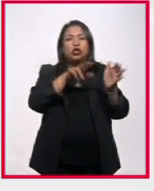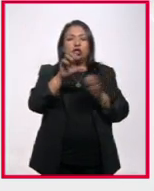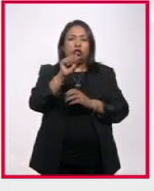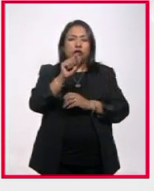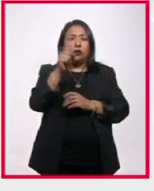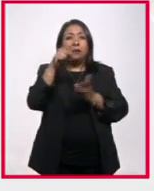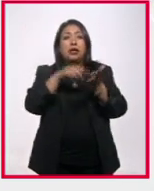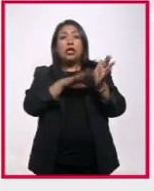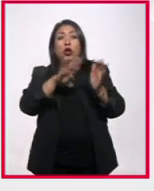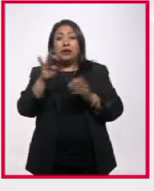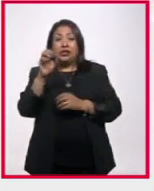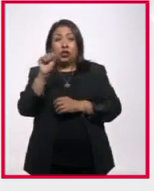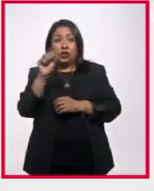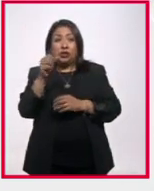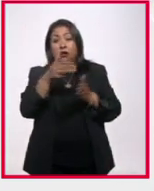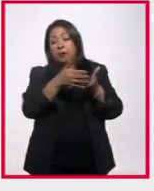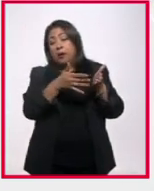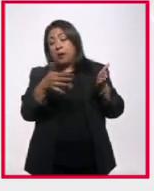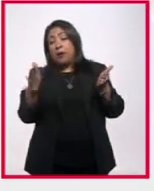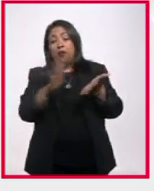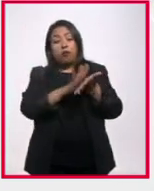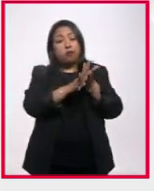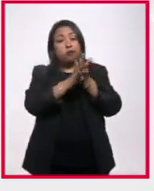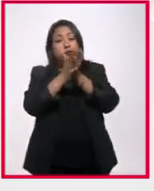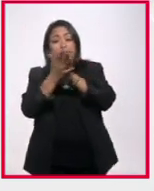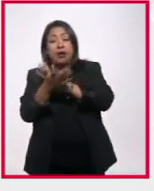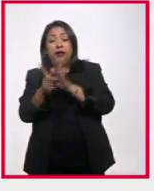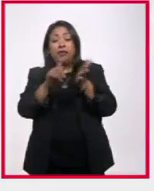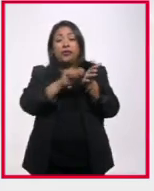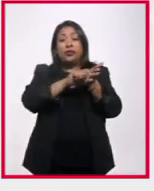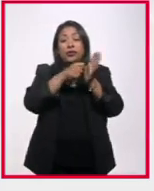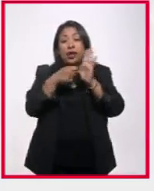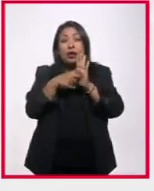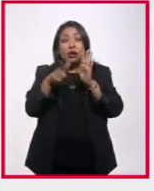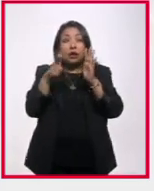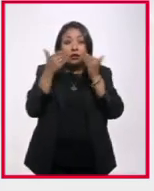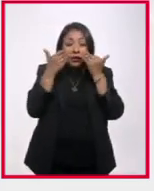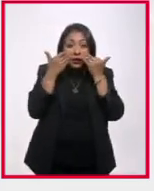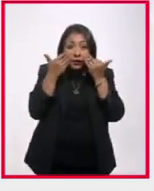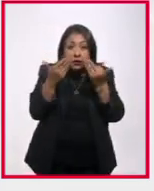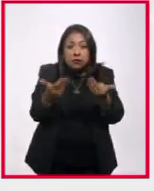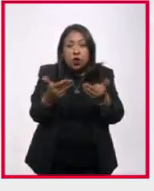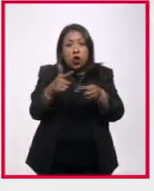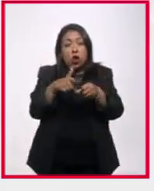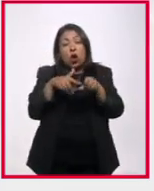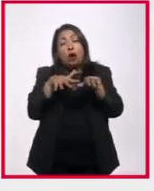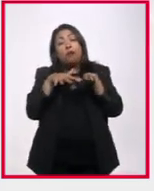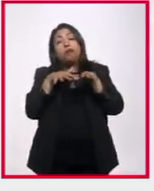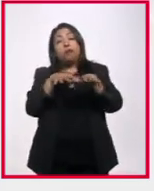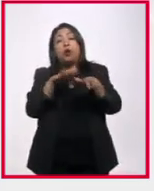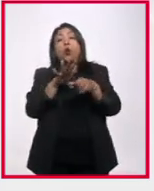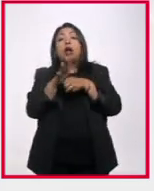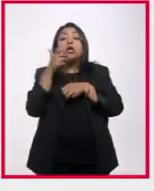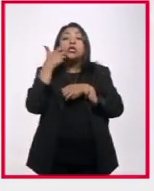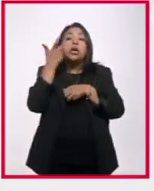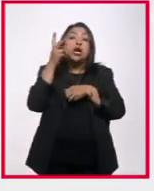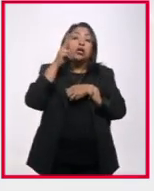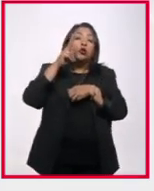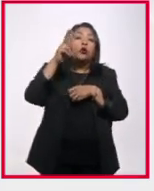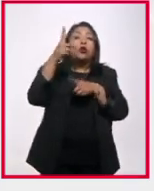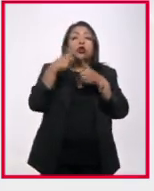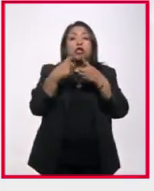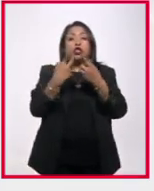1860-1960, es un recorrido por la evolución de una técnica y el testimonio a todo color de las aspiraciones de